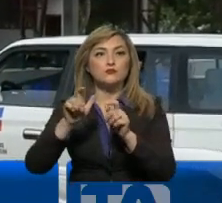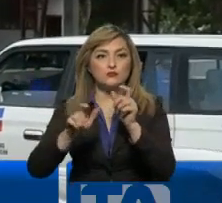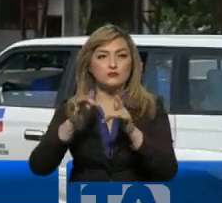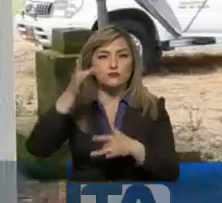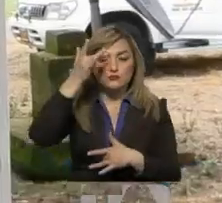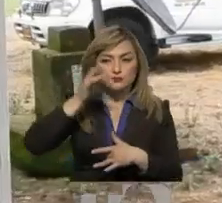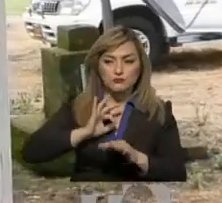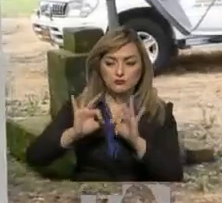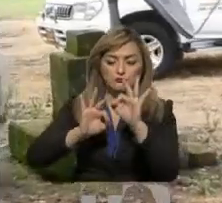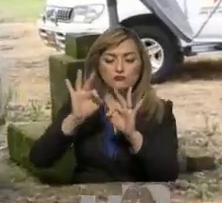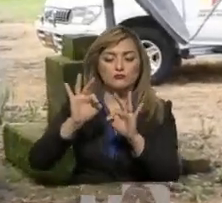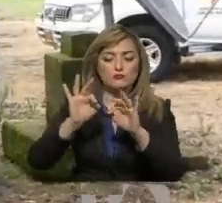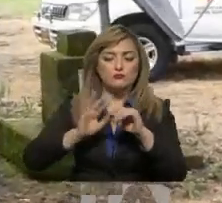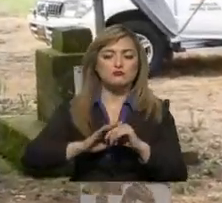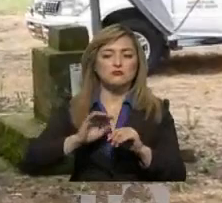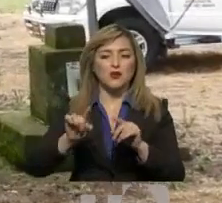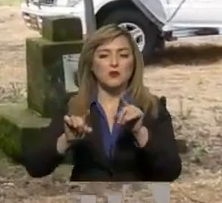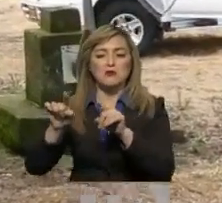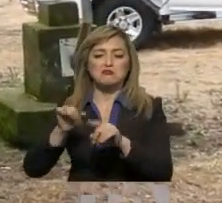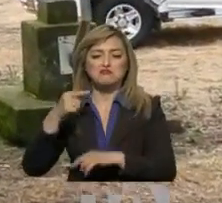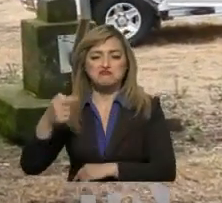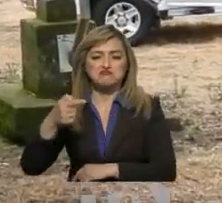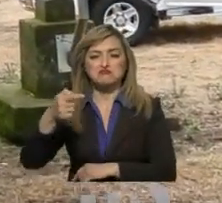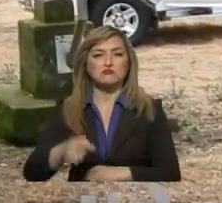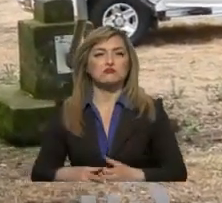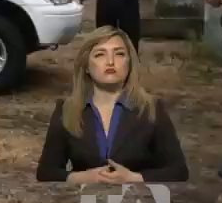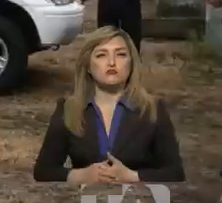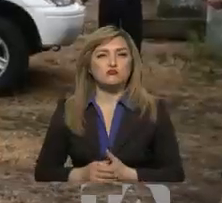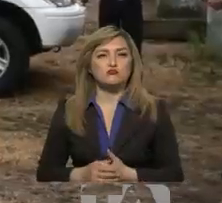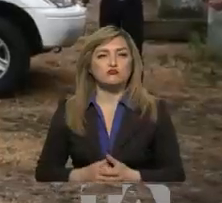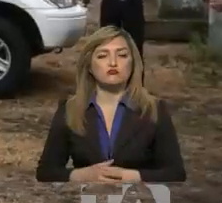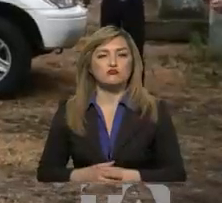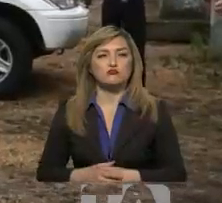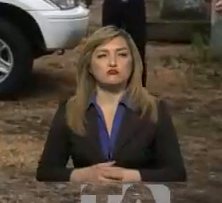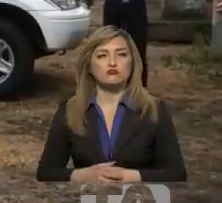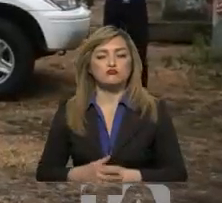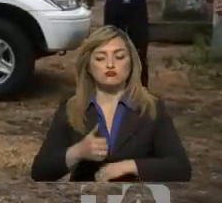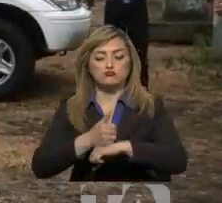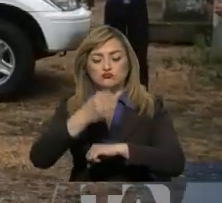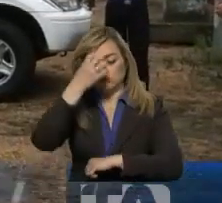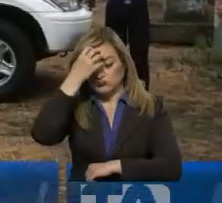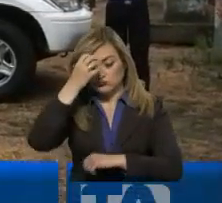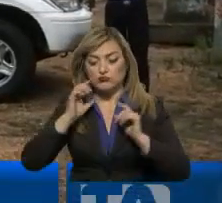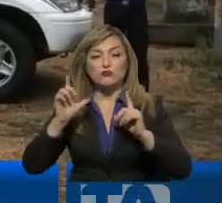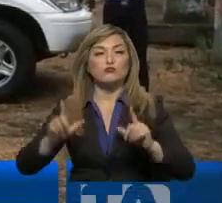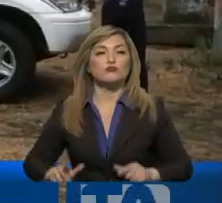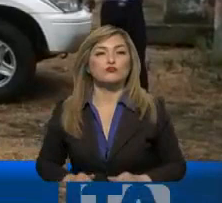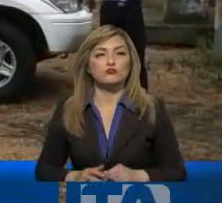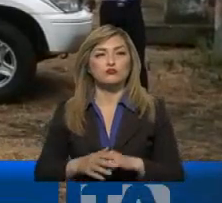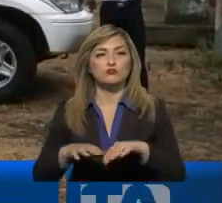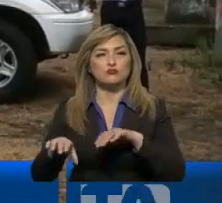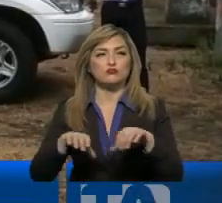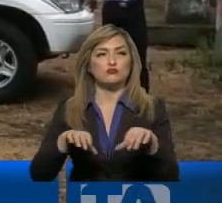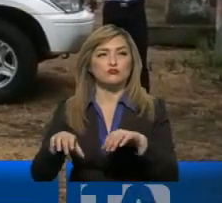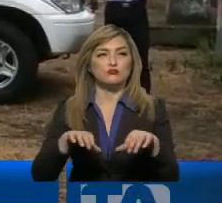personas contagiadas por COVID-19 es cotidiano entre sus pobladores, por lo que las autoridades educativas y de salud han